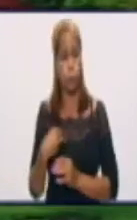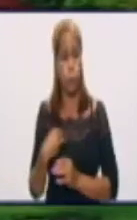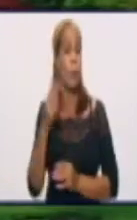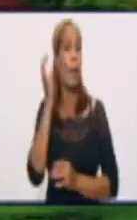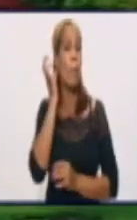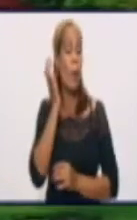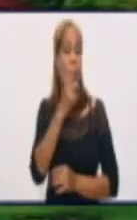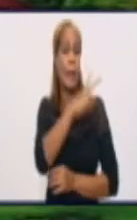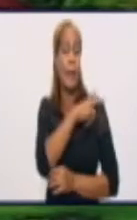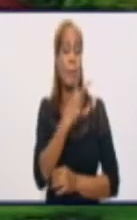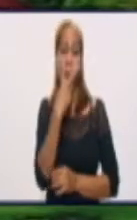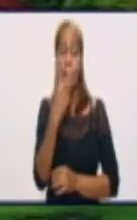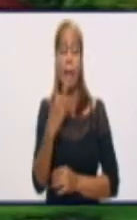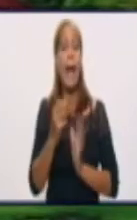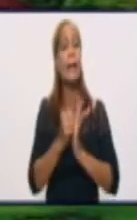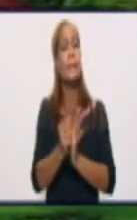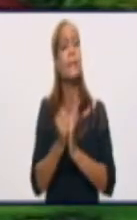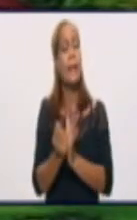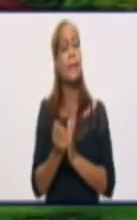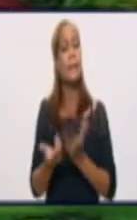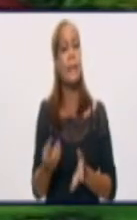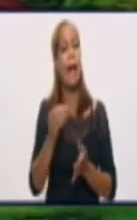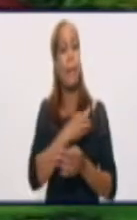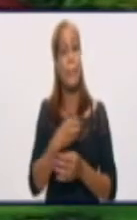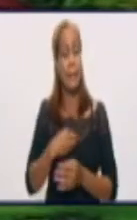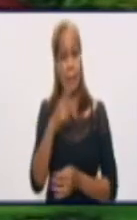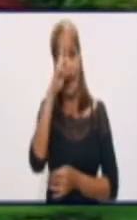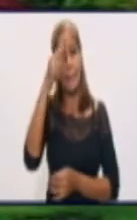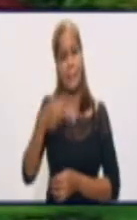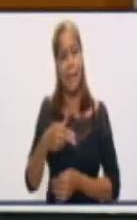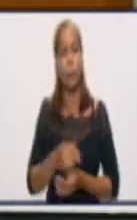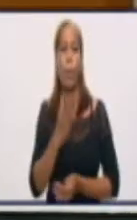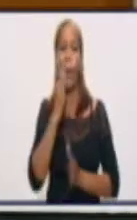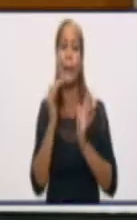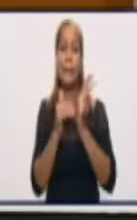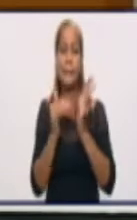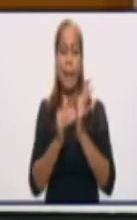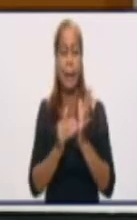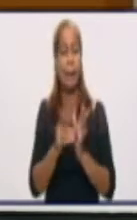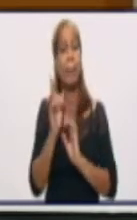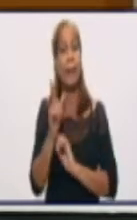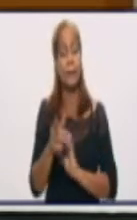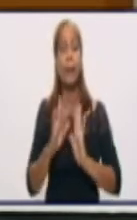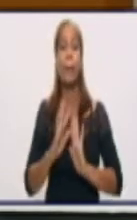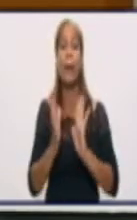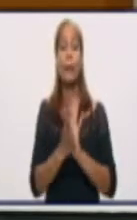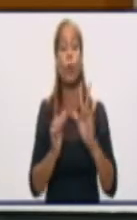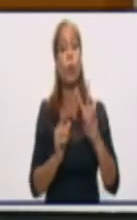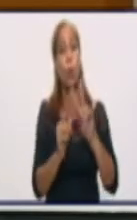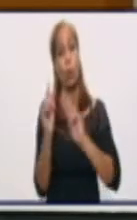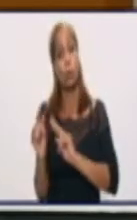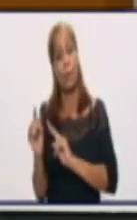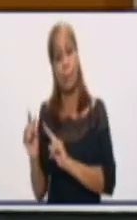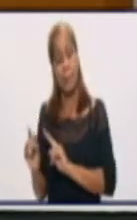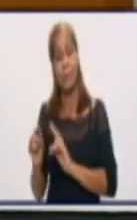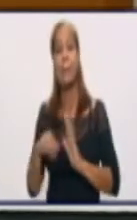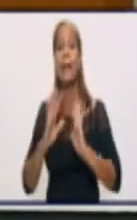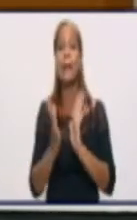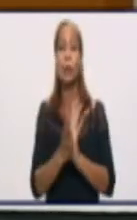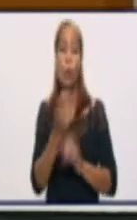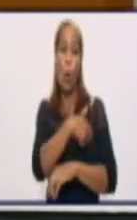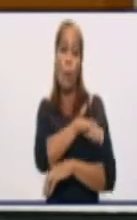de Asistencia Médica en la Dirección Provincial de Salud. Doctora, buenas tardes. Buenas tardes, Yonel, para ti, para todos los presentes en el estudio y para todo el pueblo